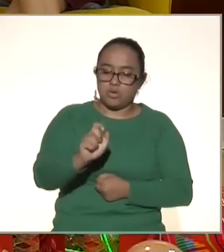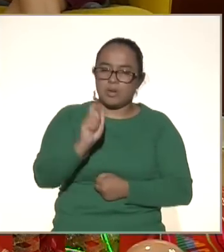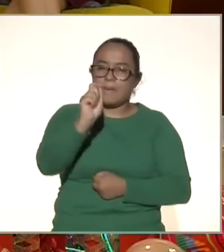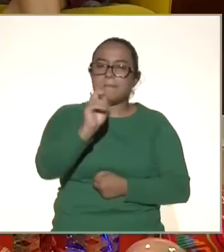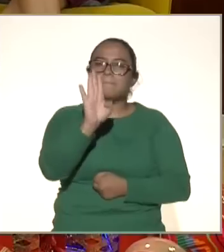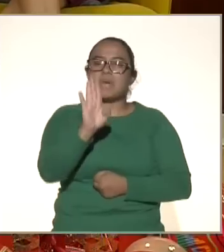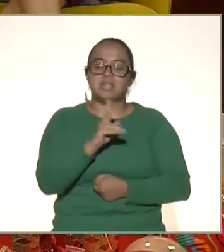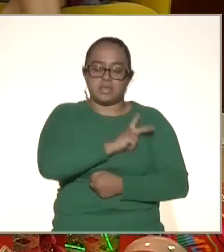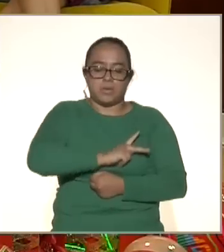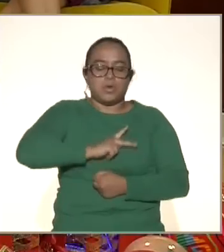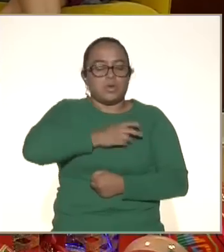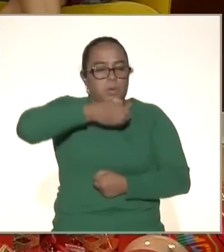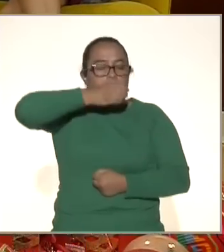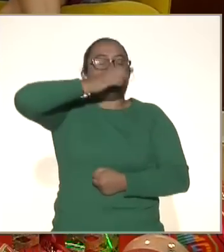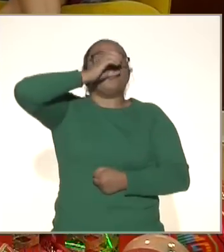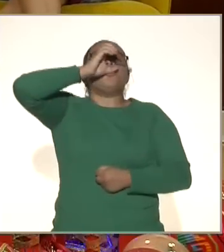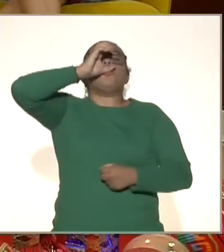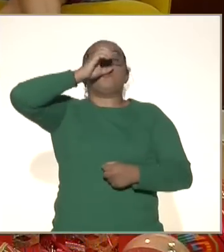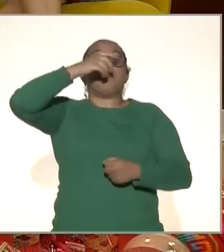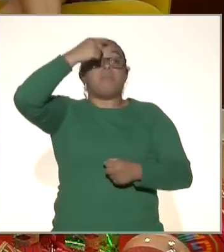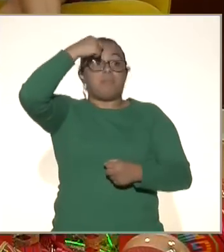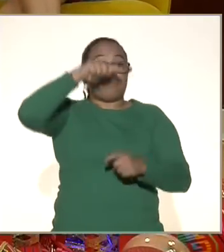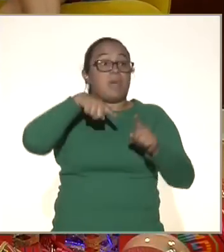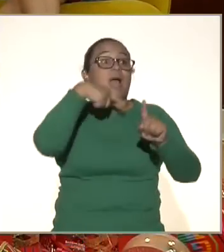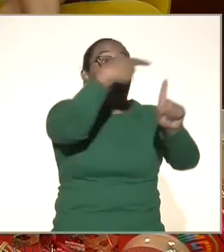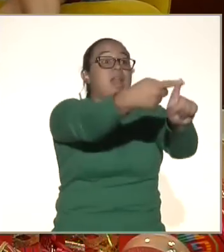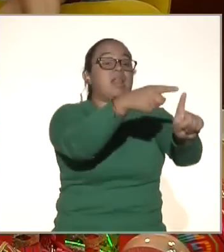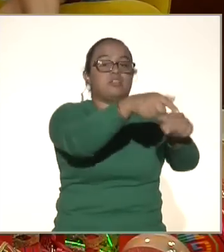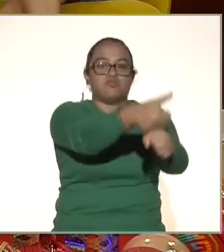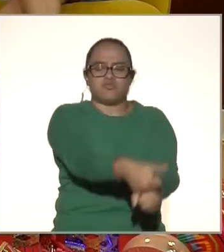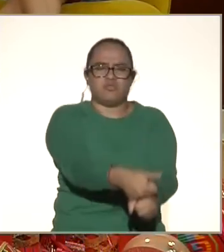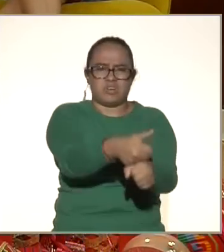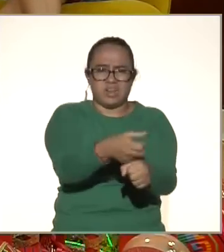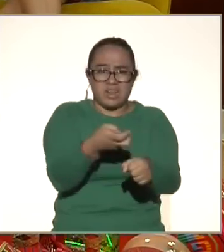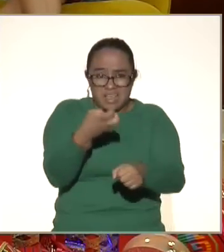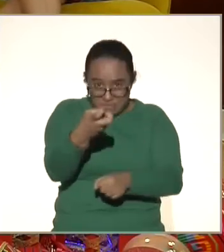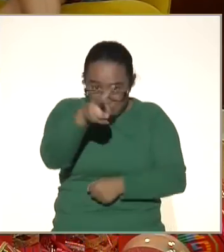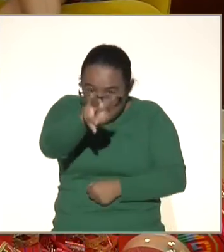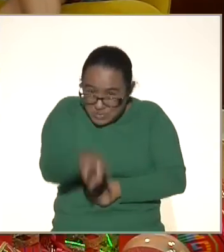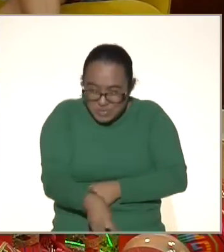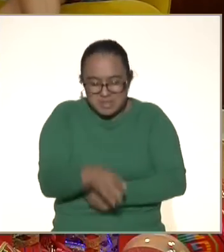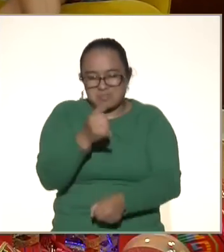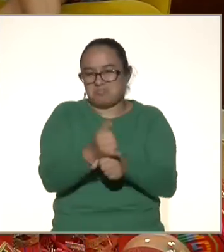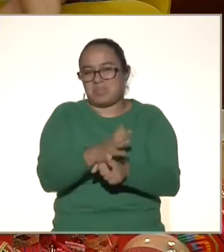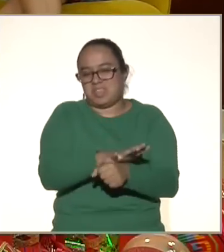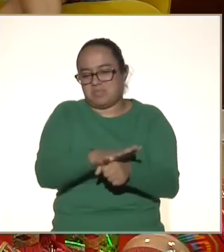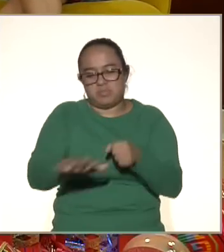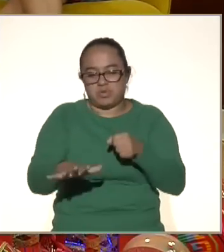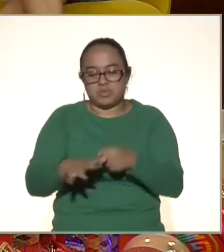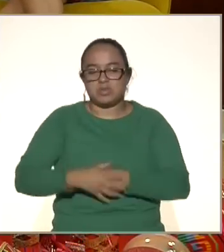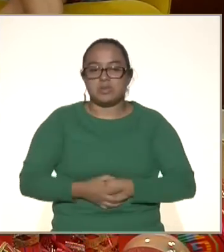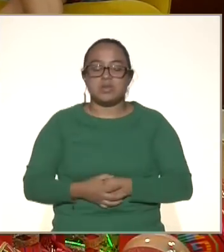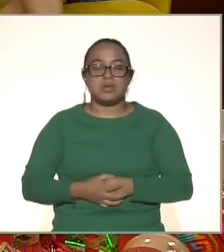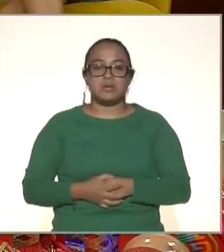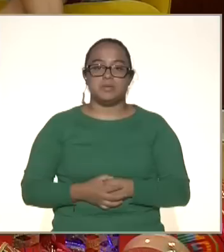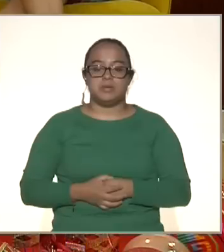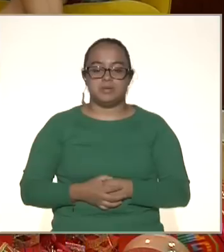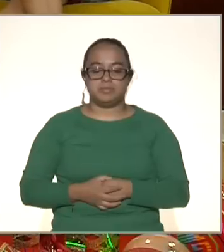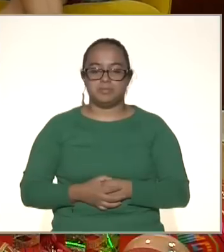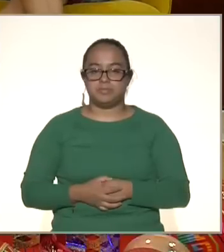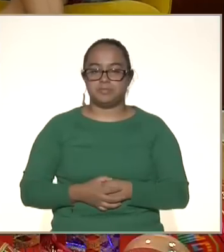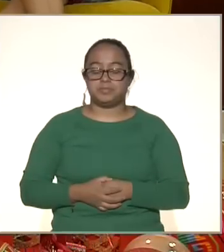veneno esperando que le haga daño al otro. Daño al otro, ¿no? O sea, Claro. ¿cómo entender el perdón en esta época? Sí. O sea, lo que se puede hacer también